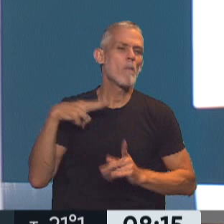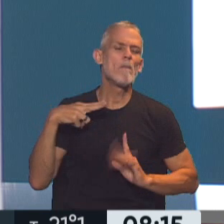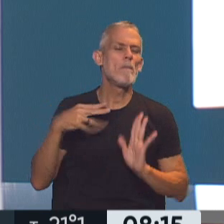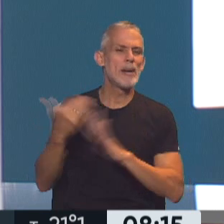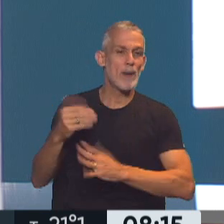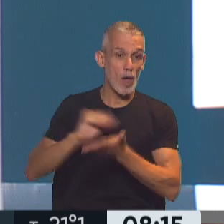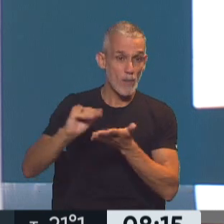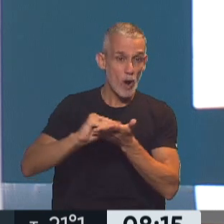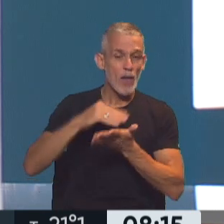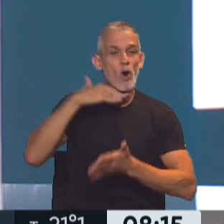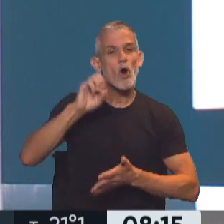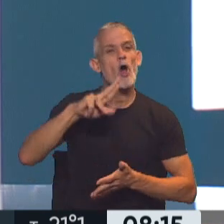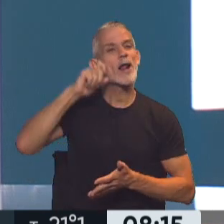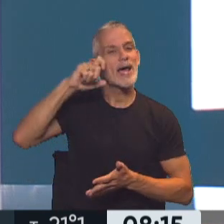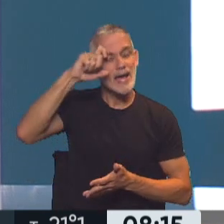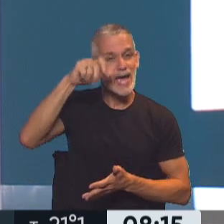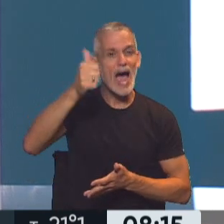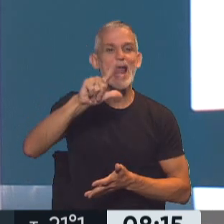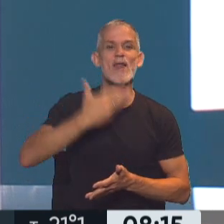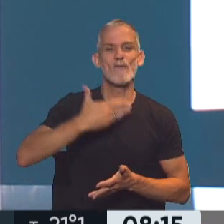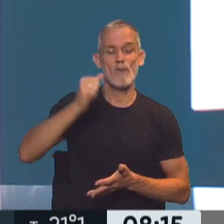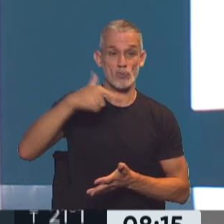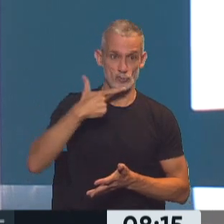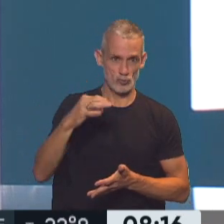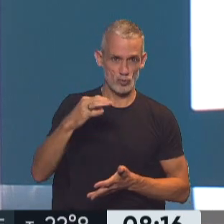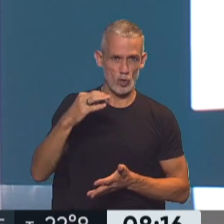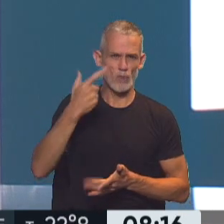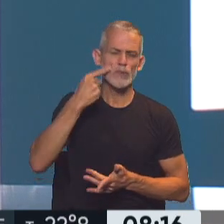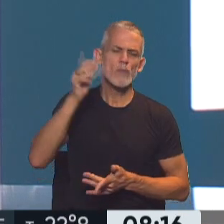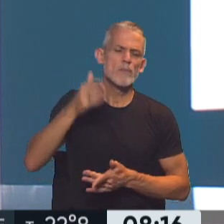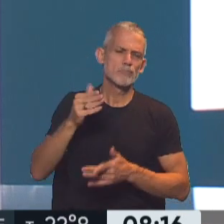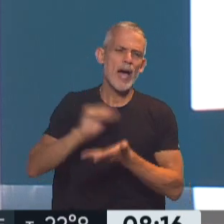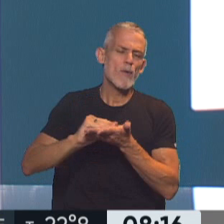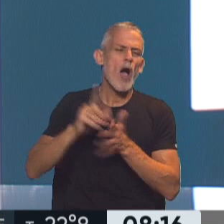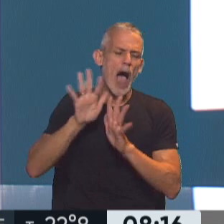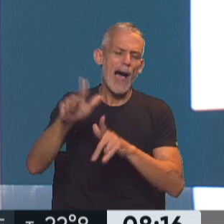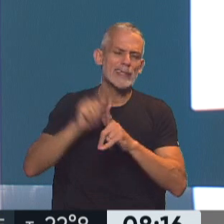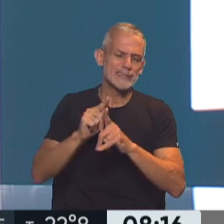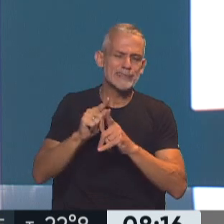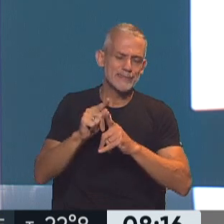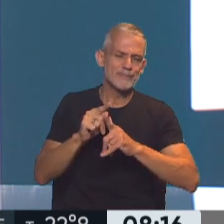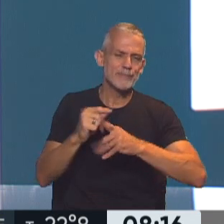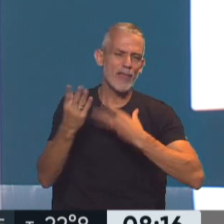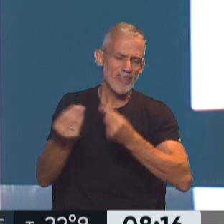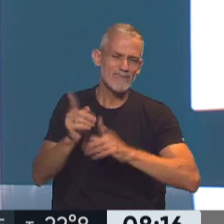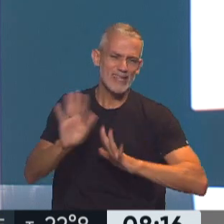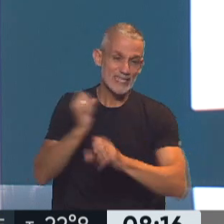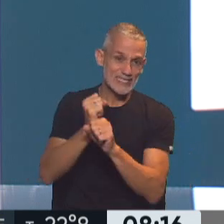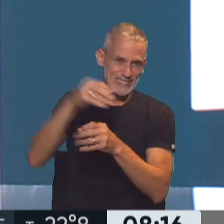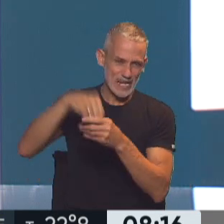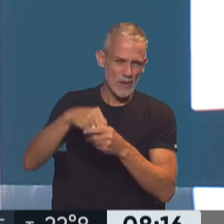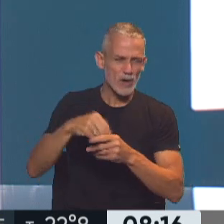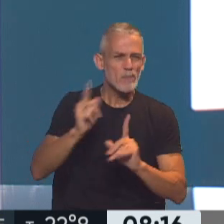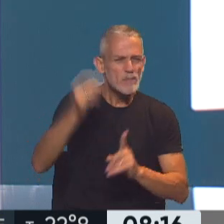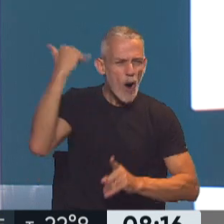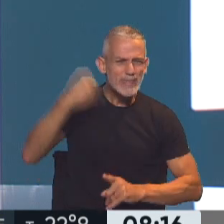es el abogado Jorge Alfonso, un hombre muy habituado a estas causas complejas, para que tengas una idea. ¿Te acordás del caso de